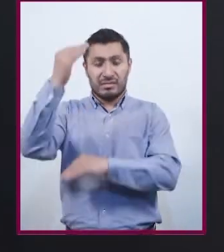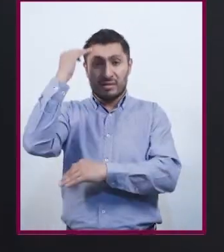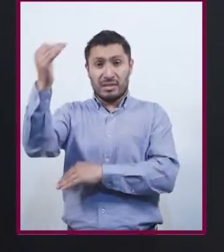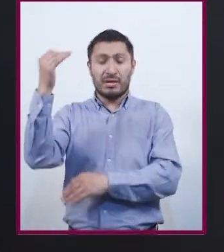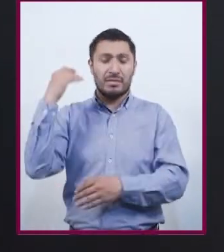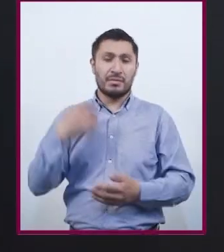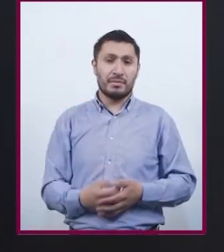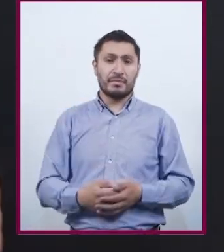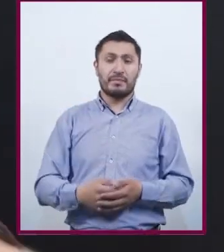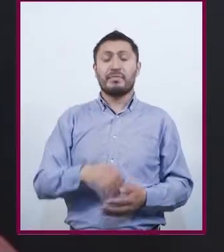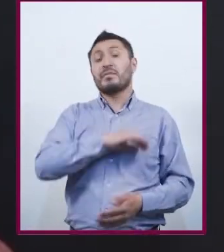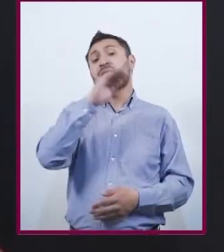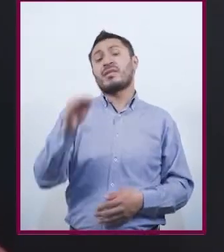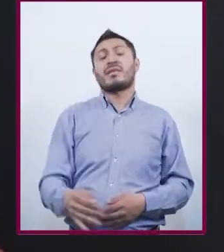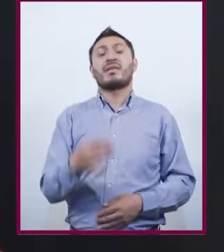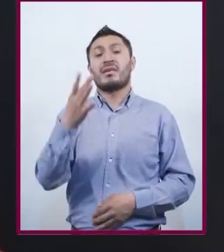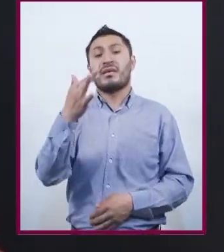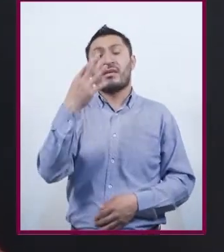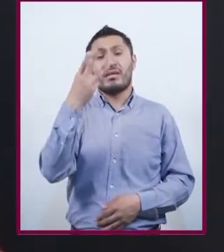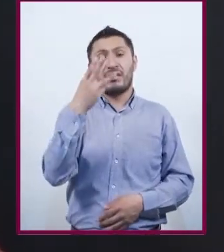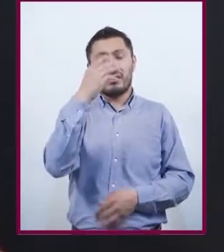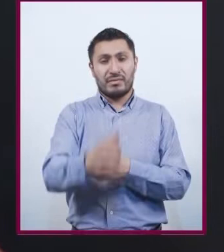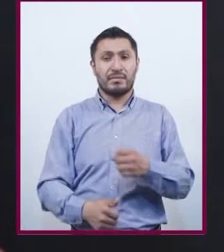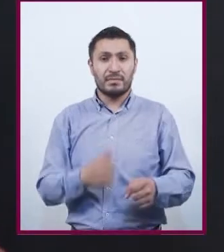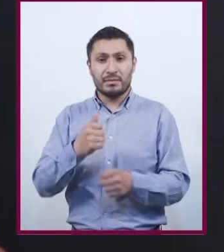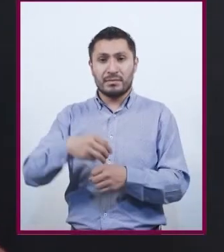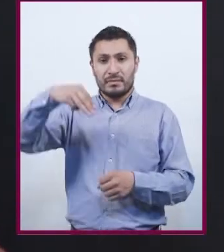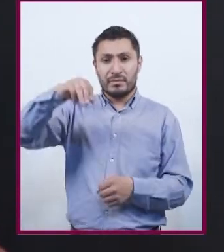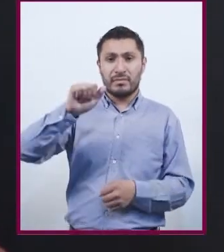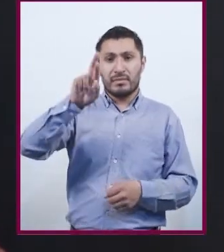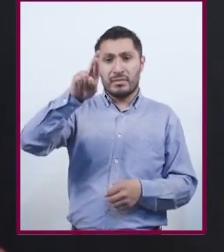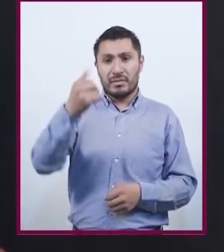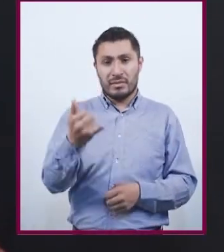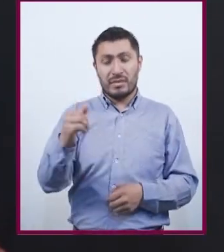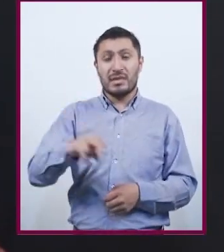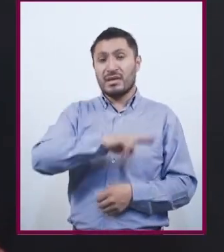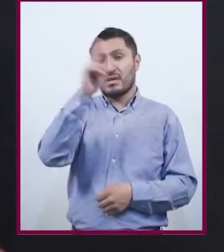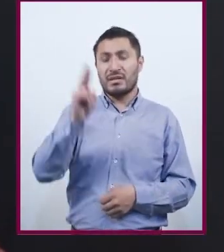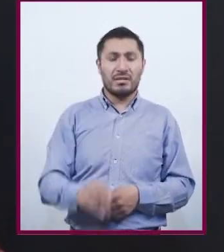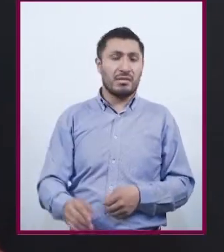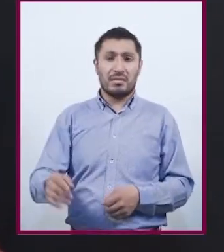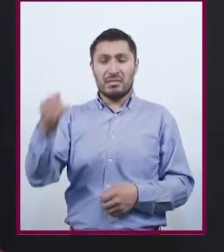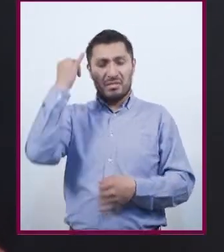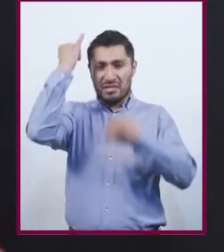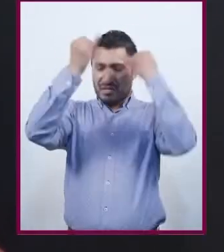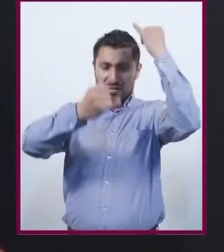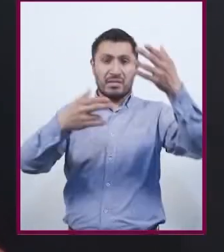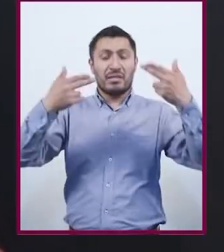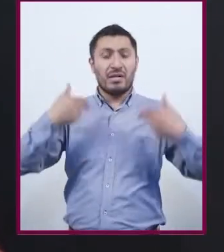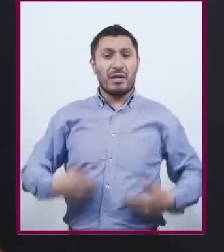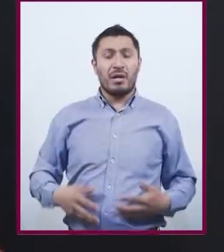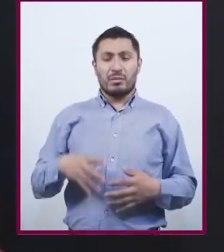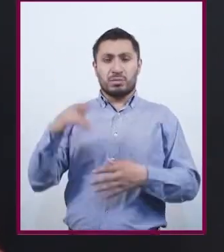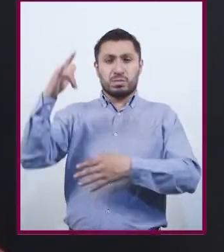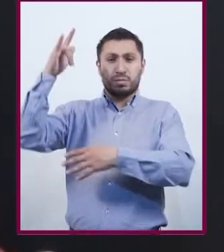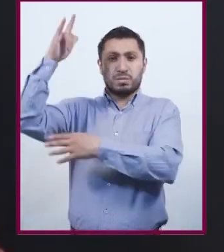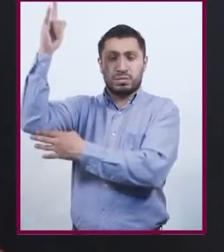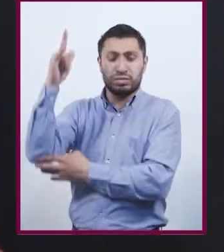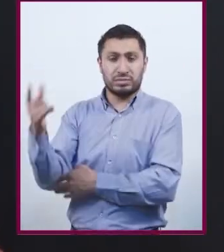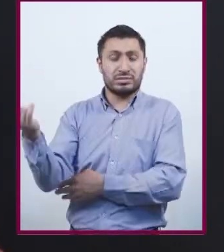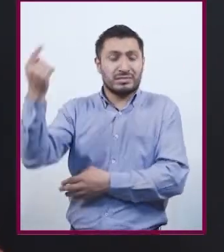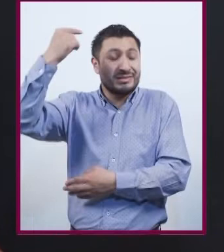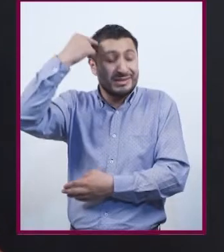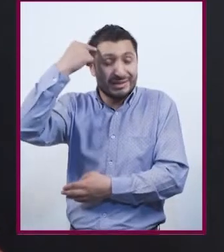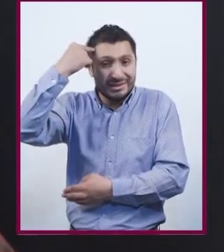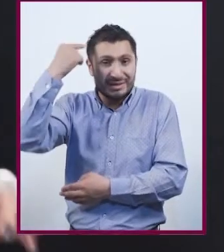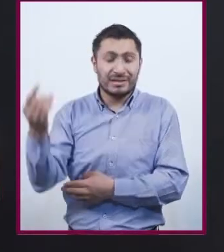gran éxito a lo largo del tiempo. Fallecido a los 53 años, Mary Shelley nunca llegó a sospechar que el